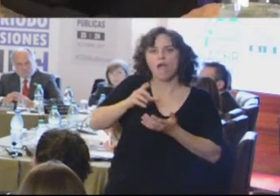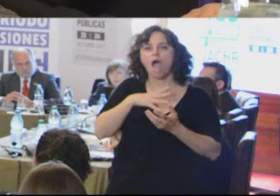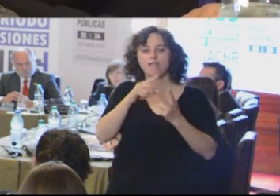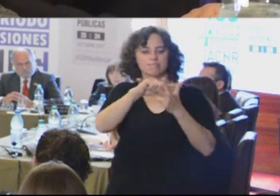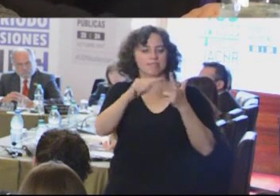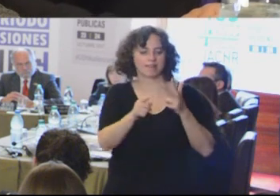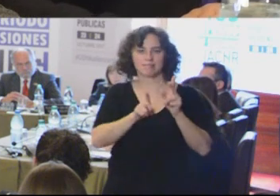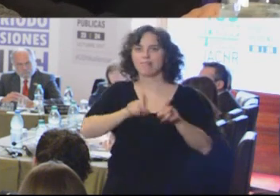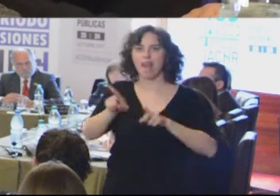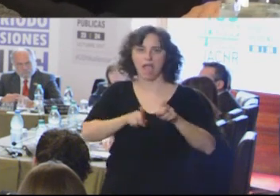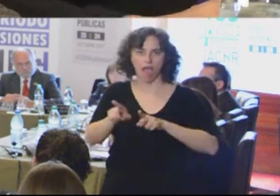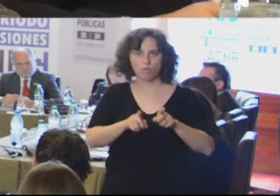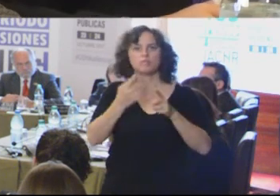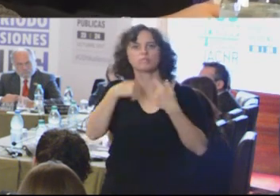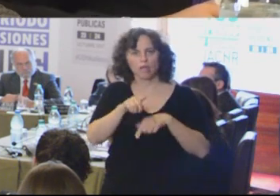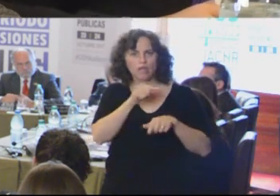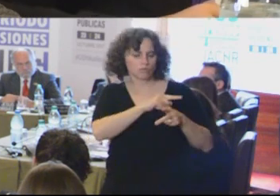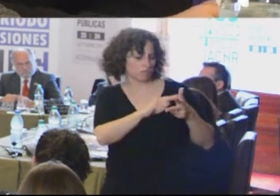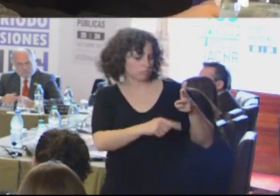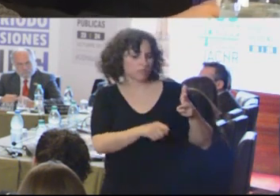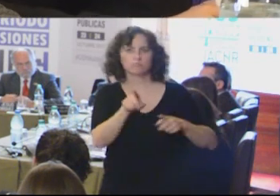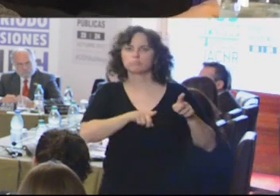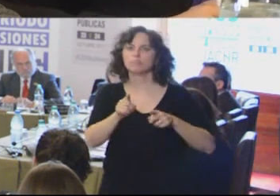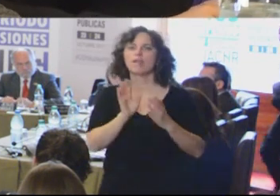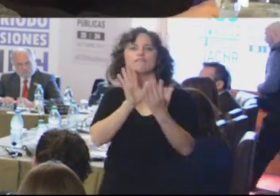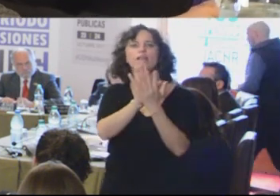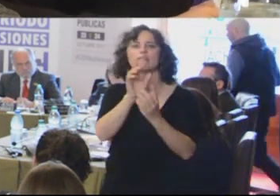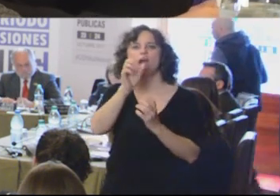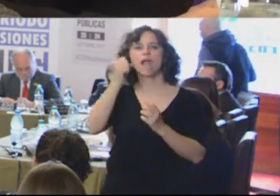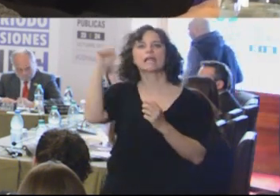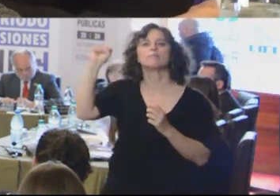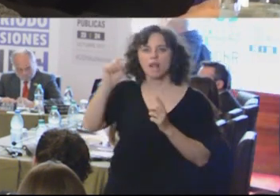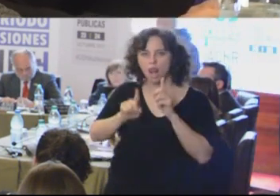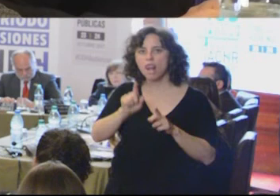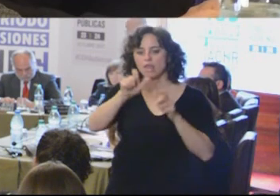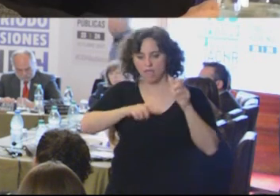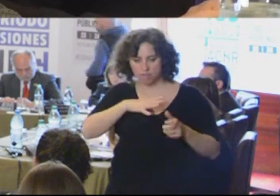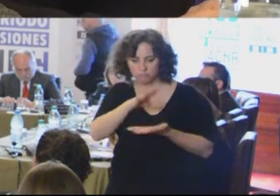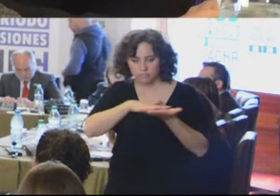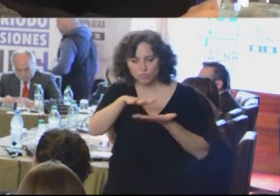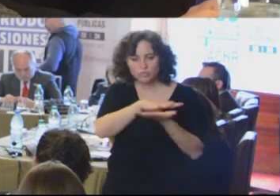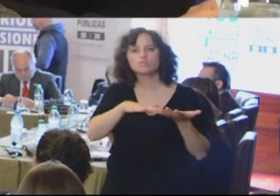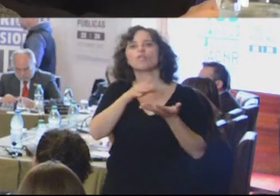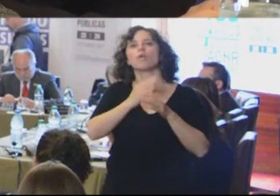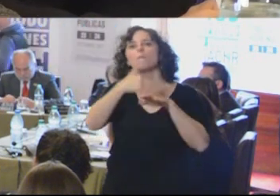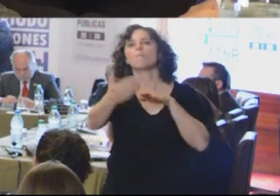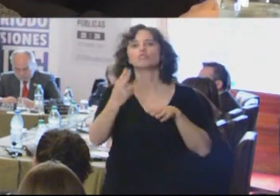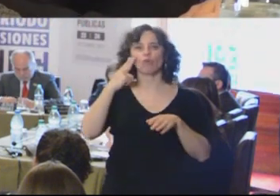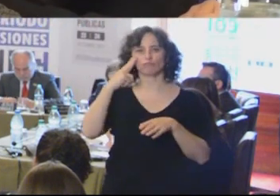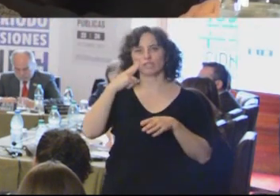delegadas que responden al objetivo precisamente de enfrentar la criminalidad existente en un contexto de posconflicto